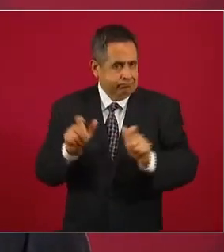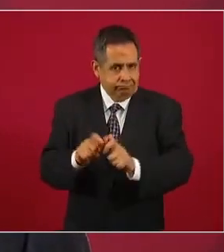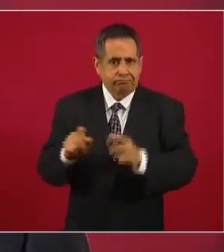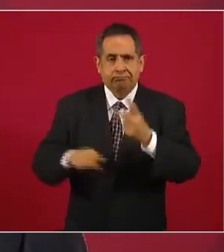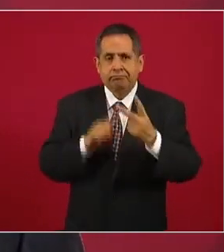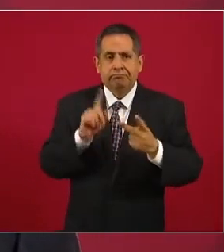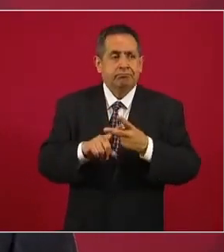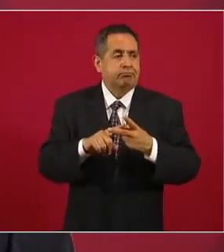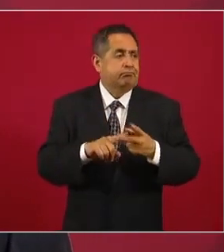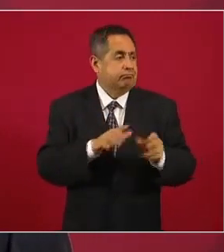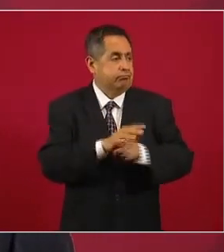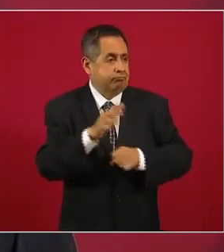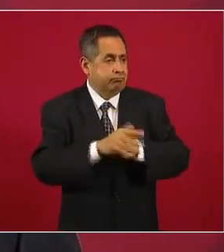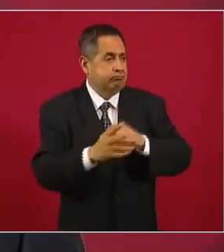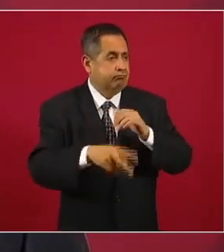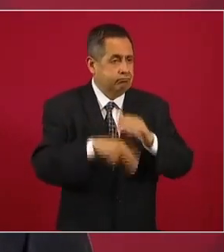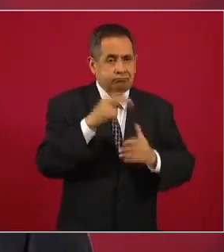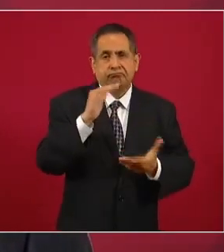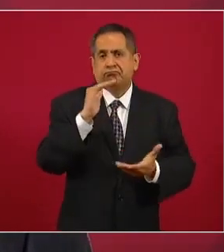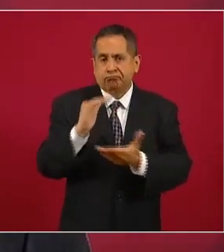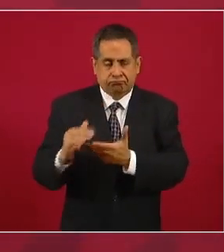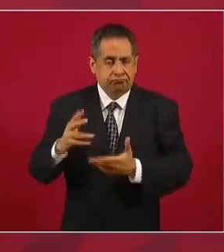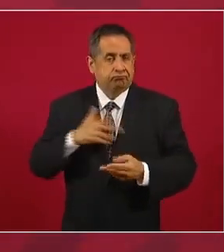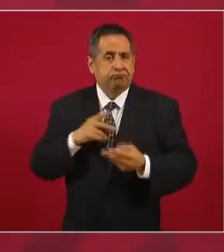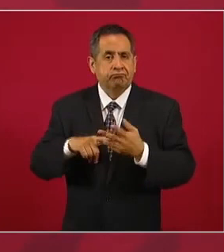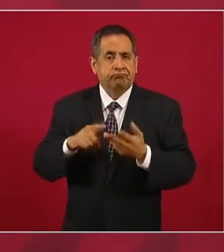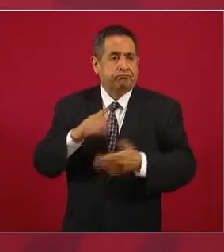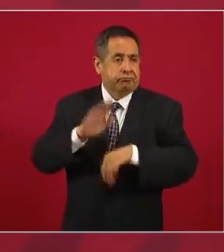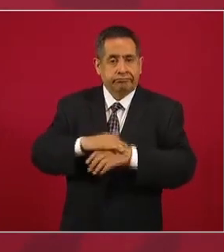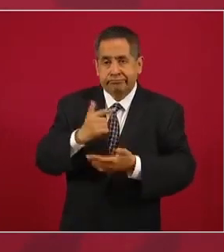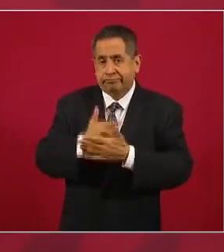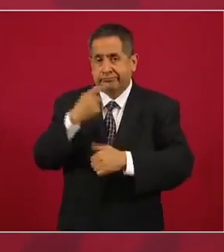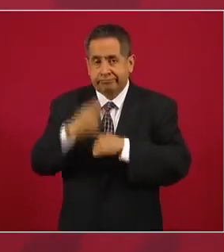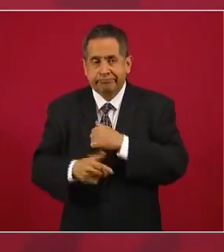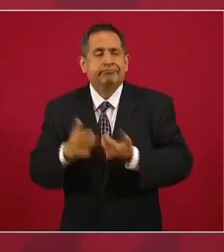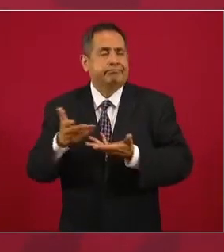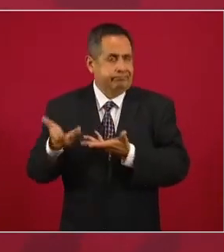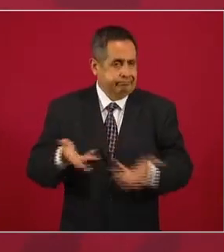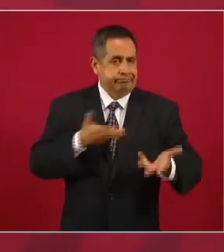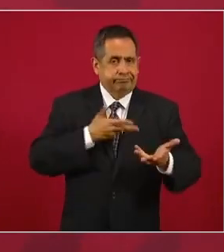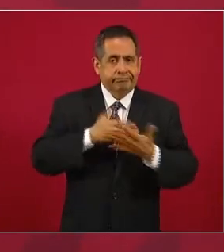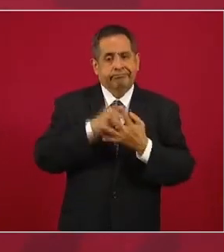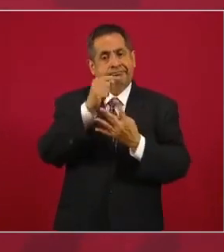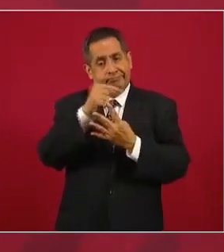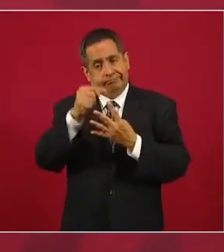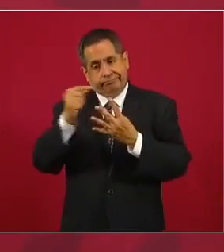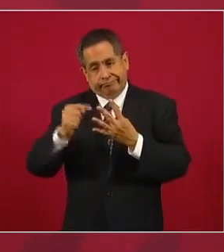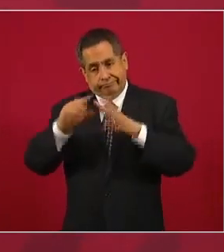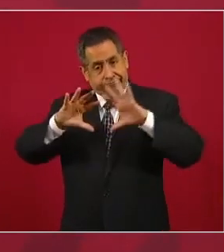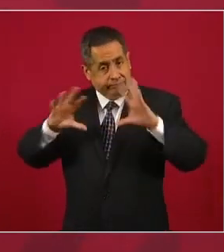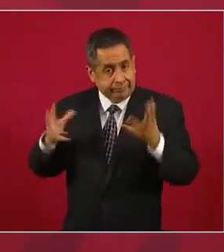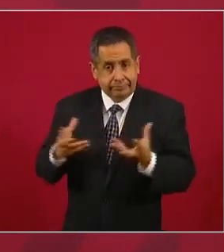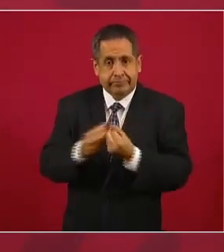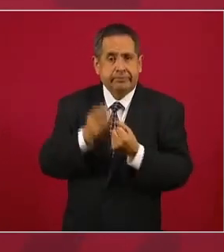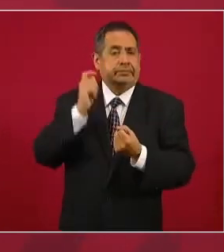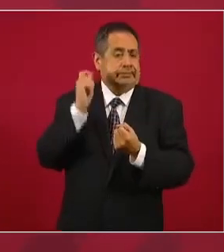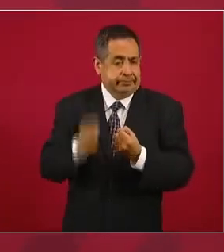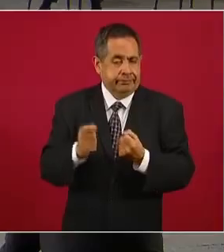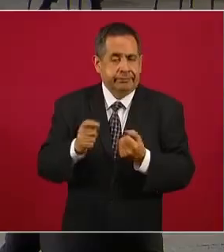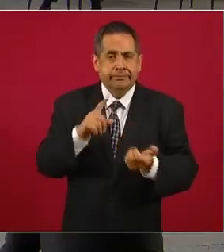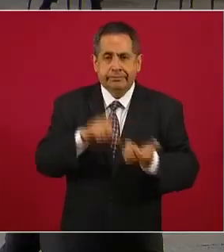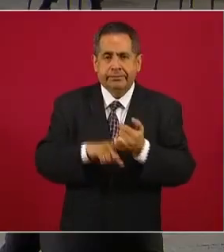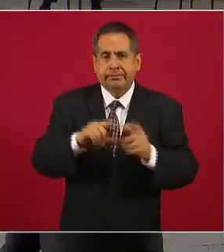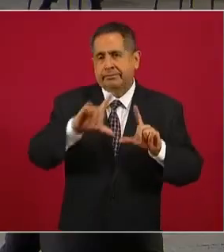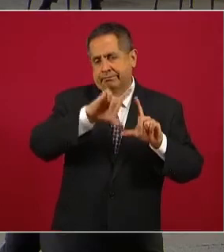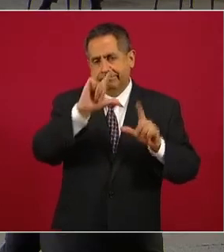porcentaje de positividad, el porcentaje de casos recientes y el número tanto confirmado como estimado de